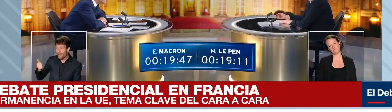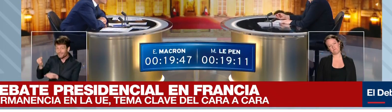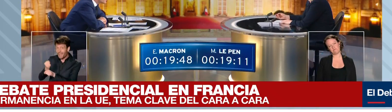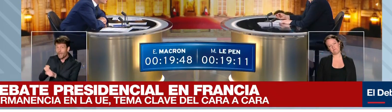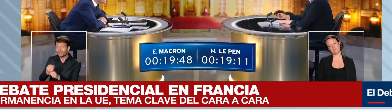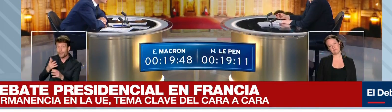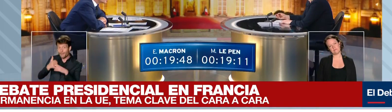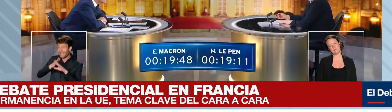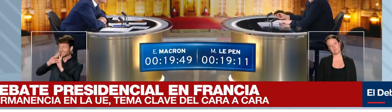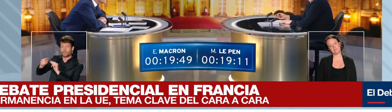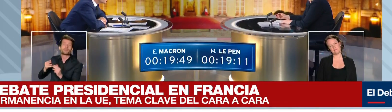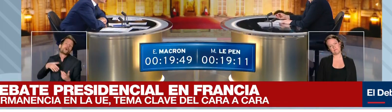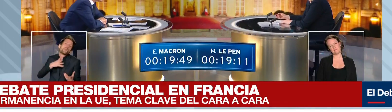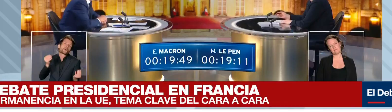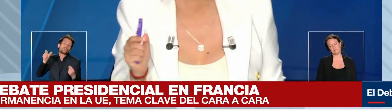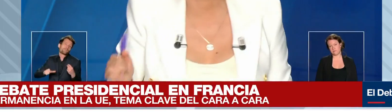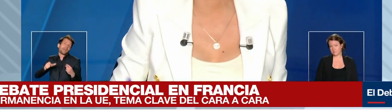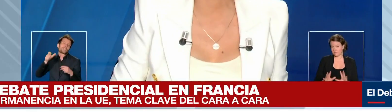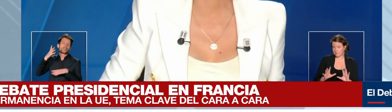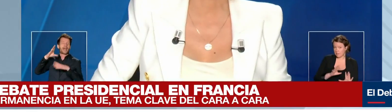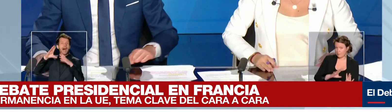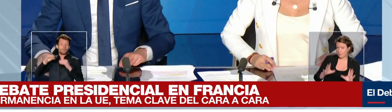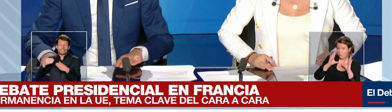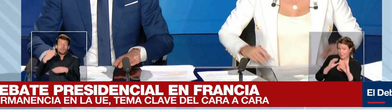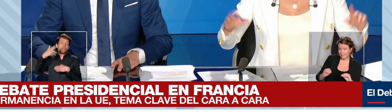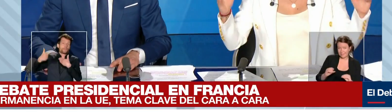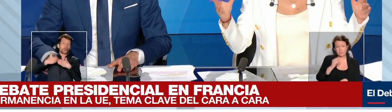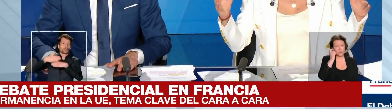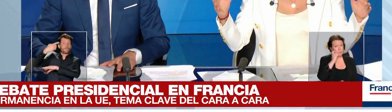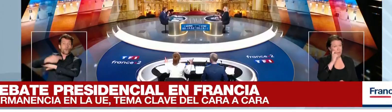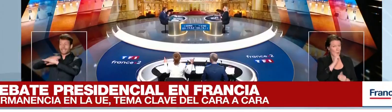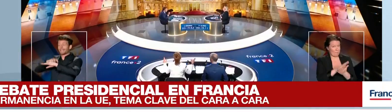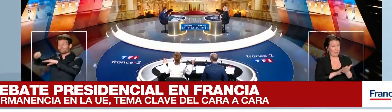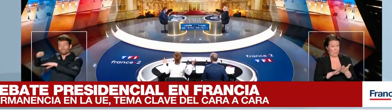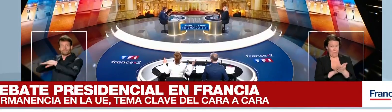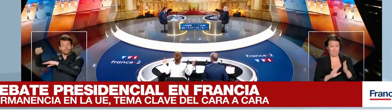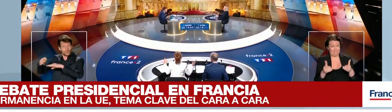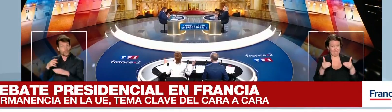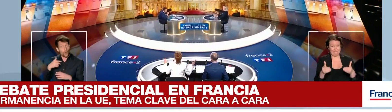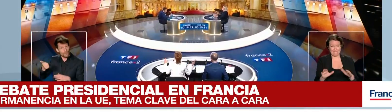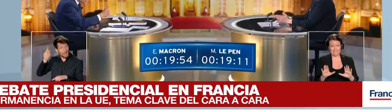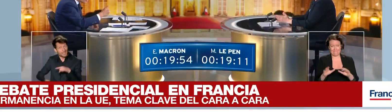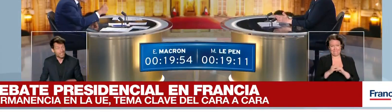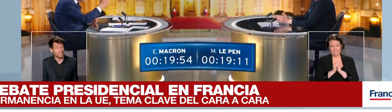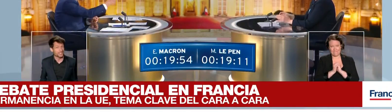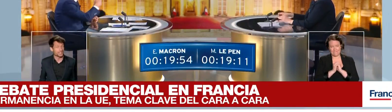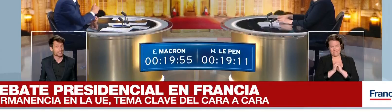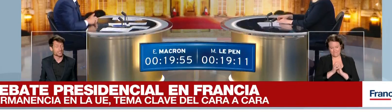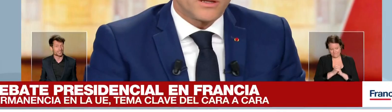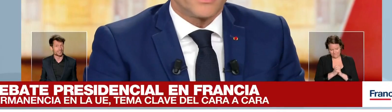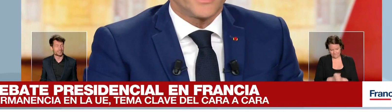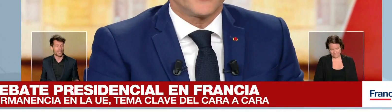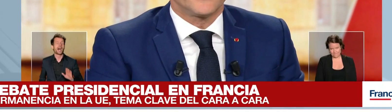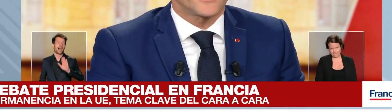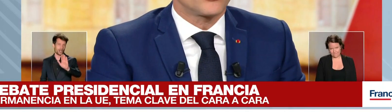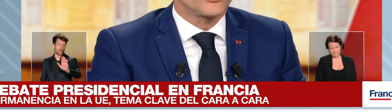que trabajan en otros países, porque muchos se benefician de este sistema. Y detrás de esto, los valores de